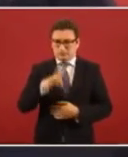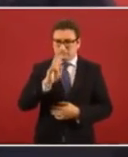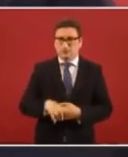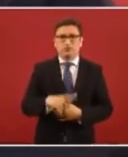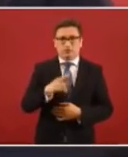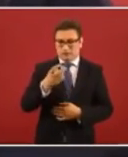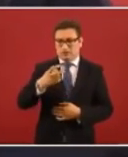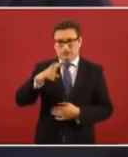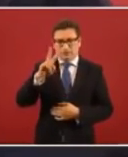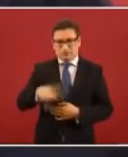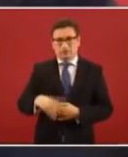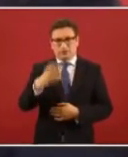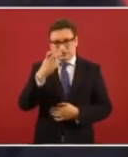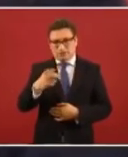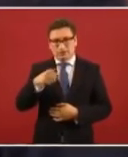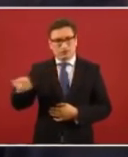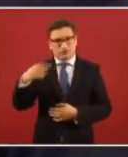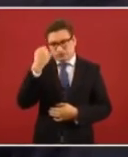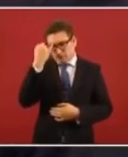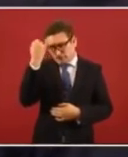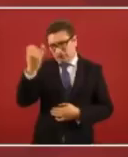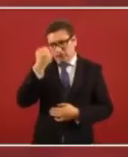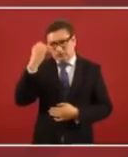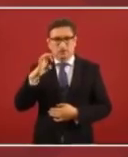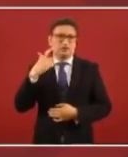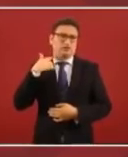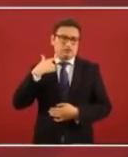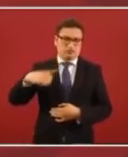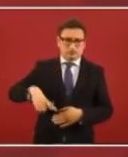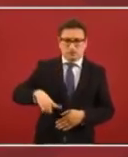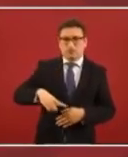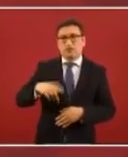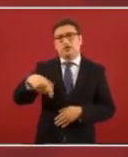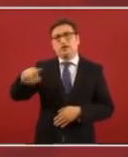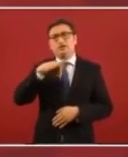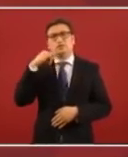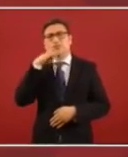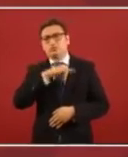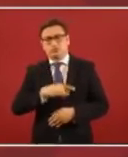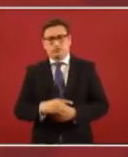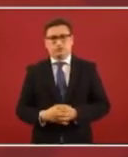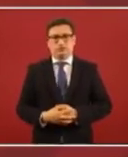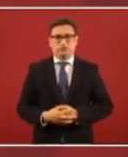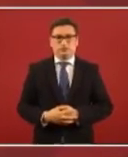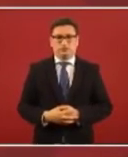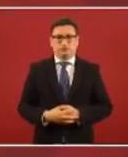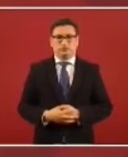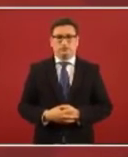es la verdadera doctrina del conservadurismo, la hipocresía.